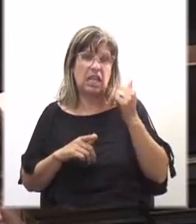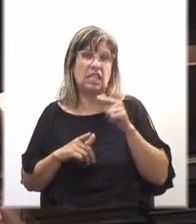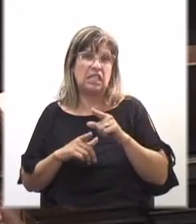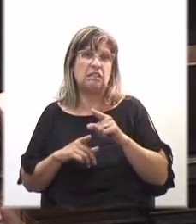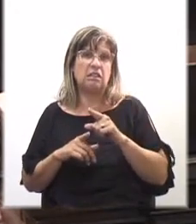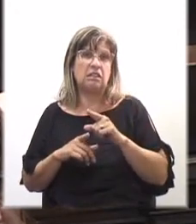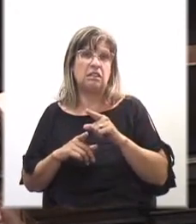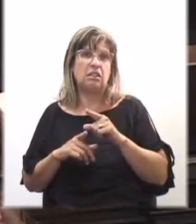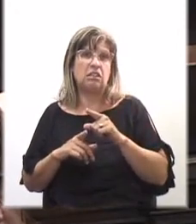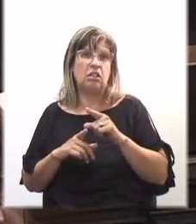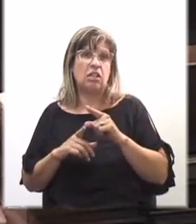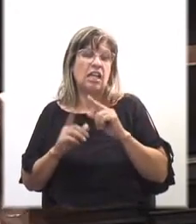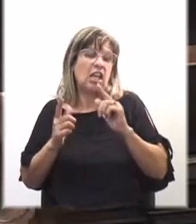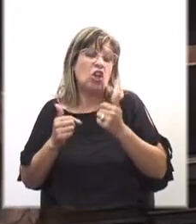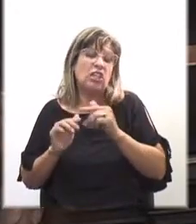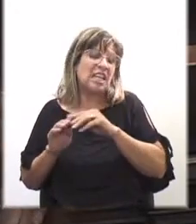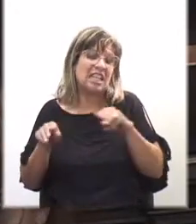aunque no tengan territorio,